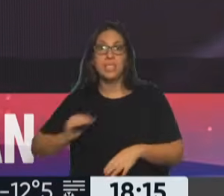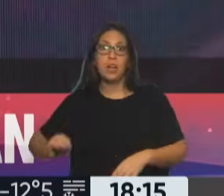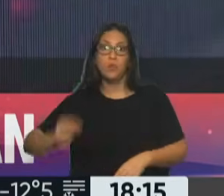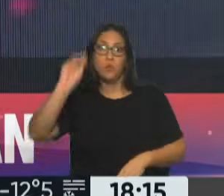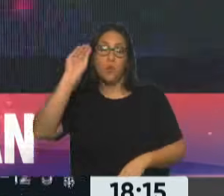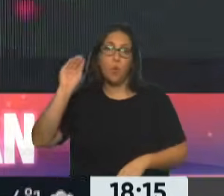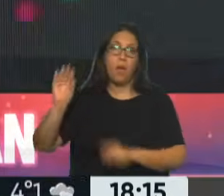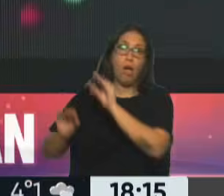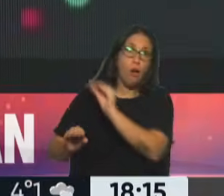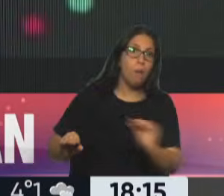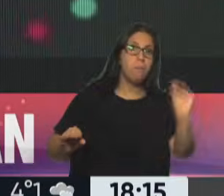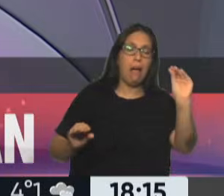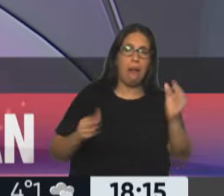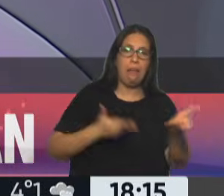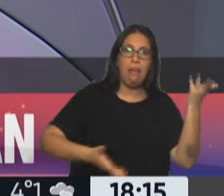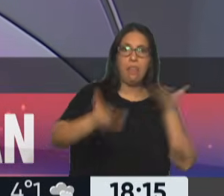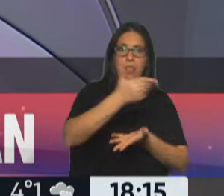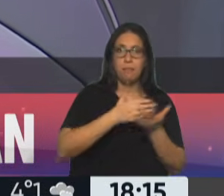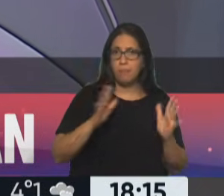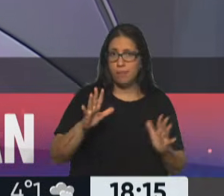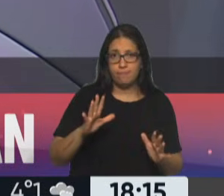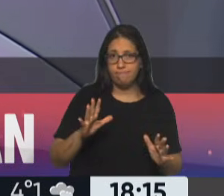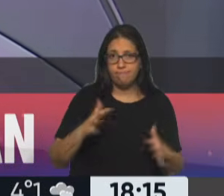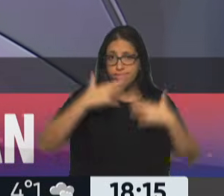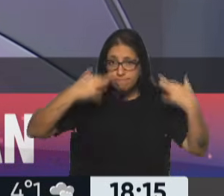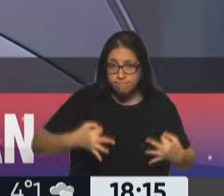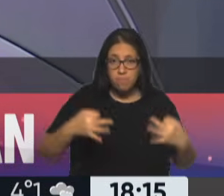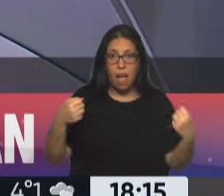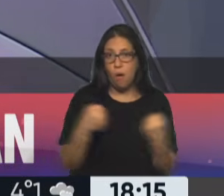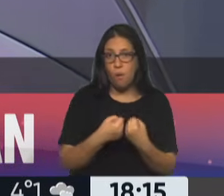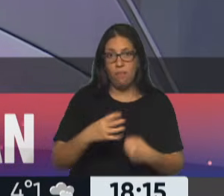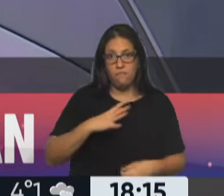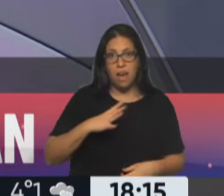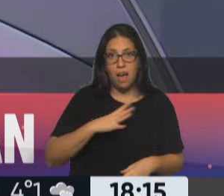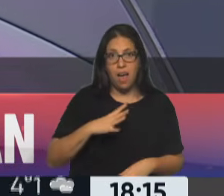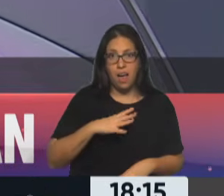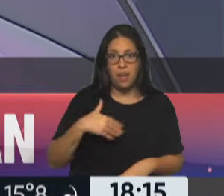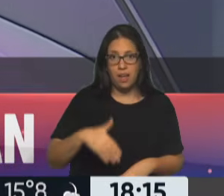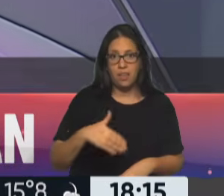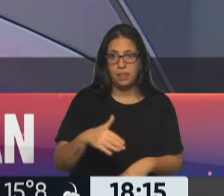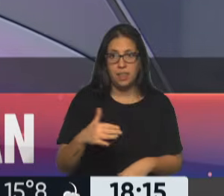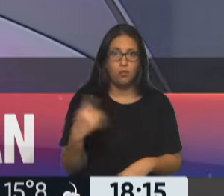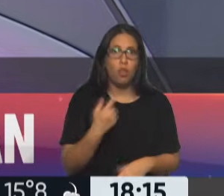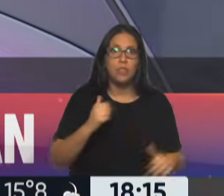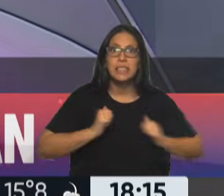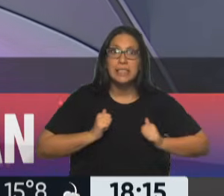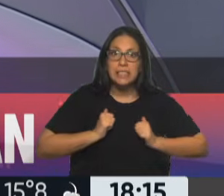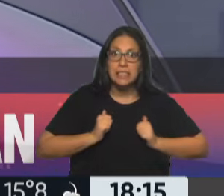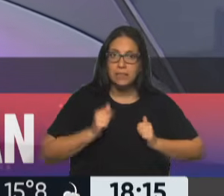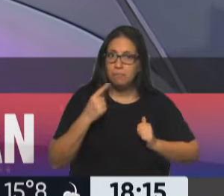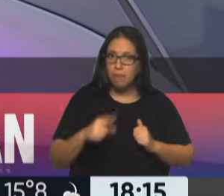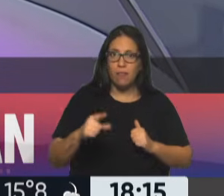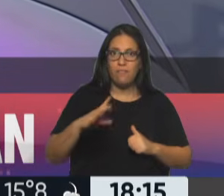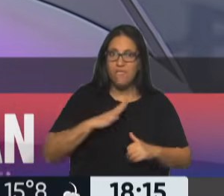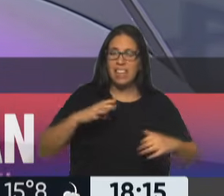la cuestión central y concreta que el acuerdo aún no llega. Máxima expectativa, sin dudas. Pero el acuerdo no